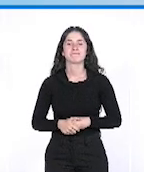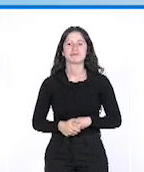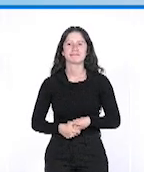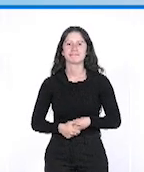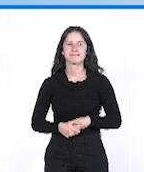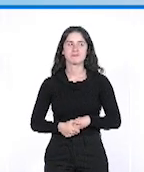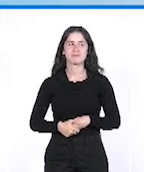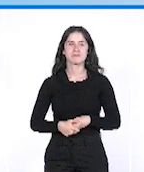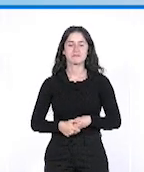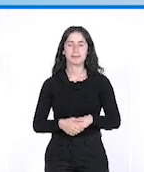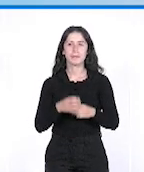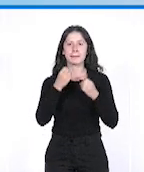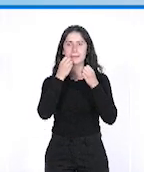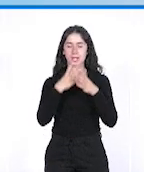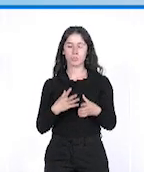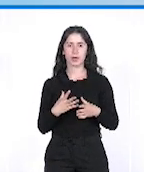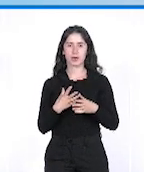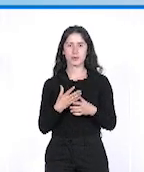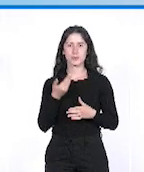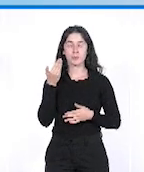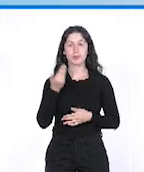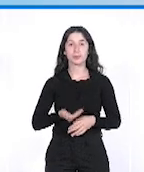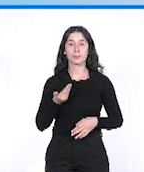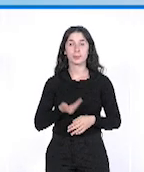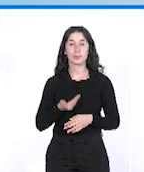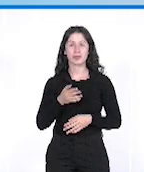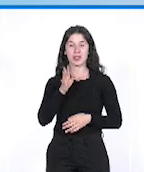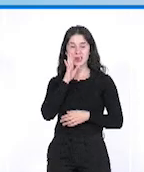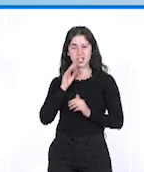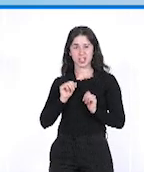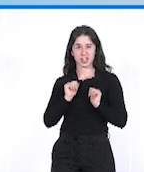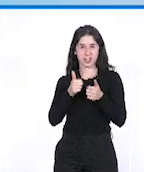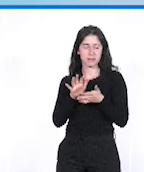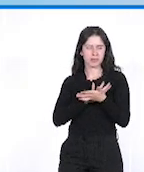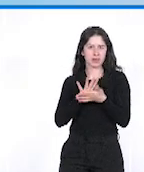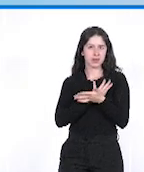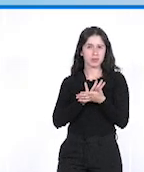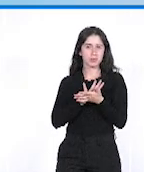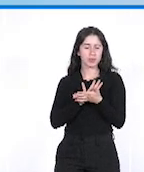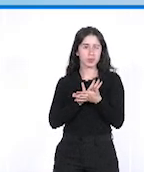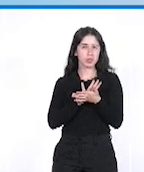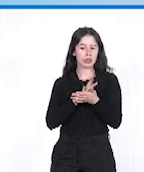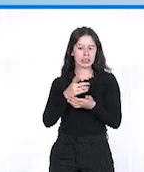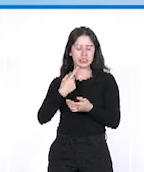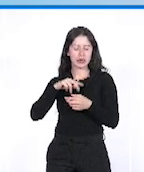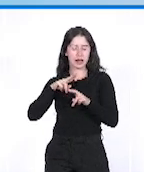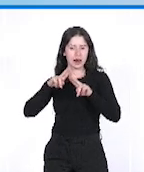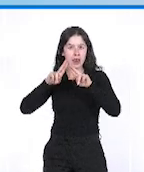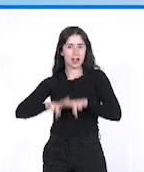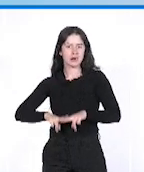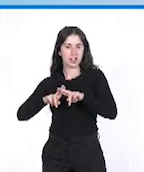sencillo bueno es importante lo he dicho al principio es nuestro análisis